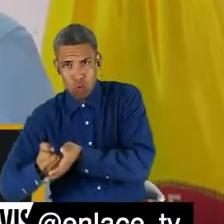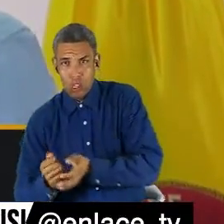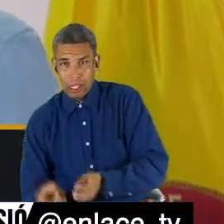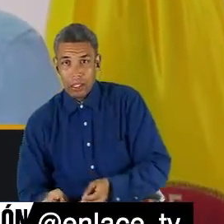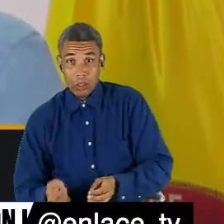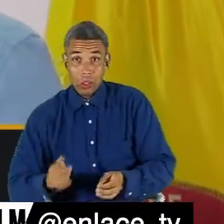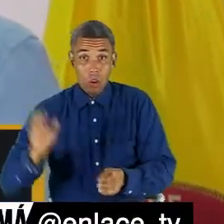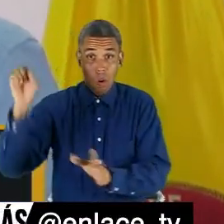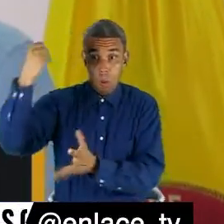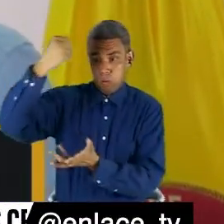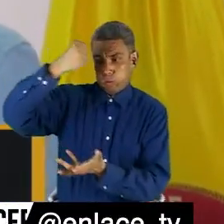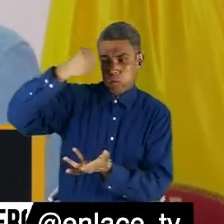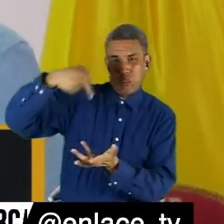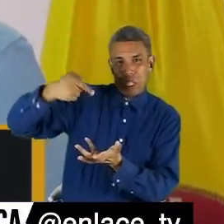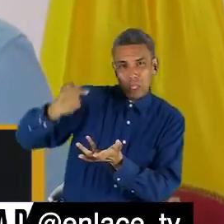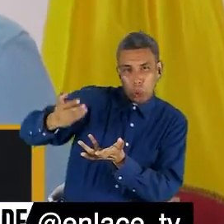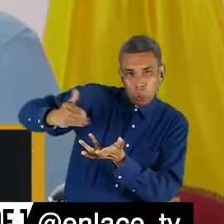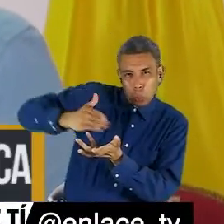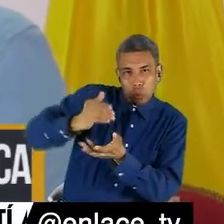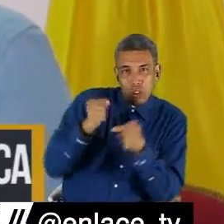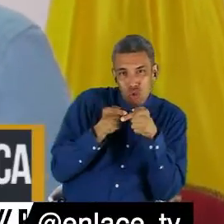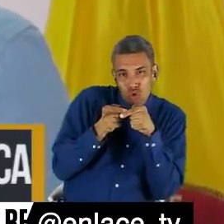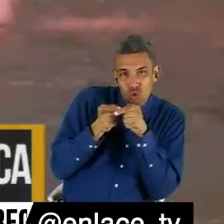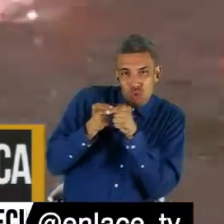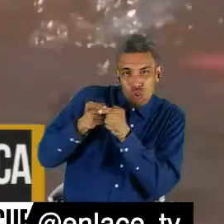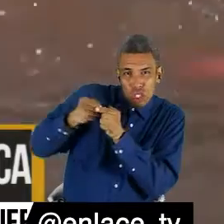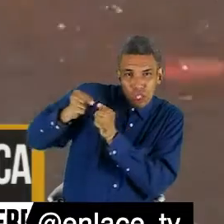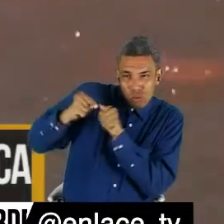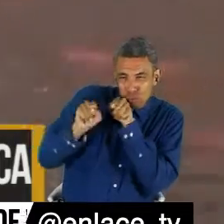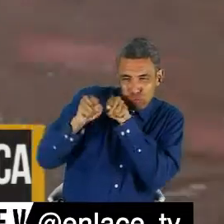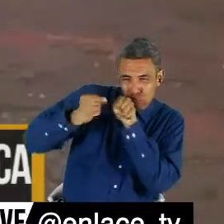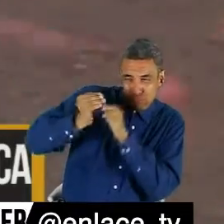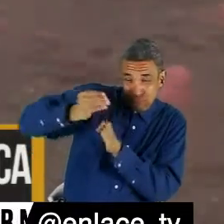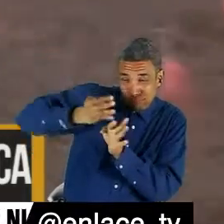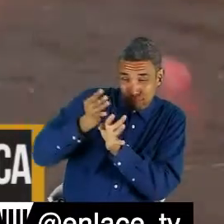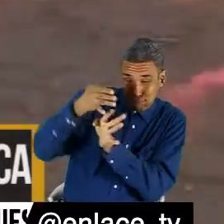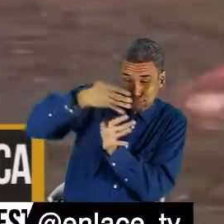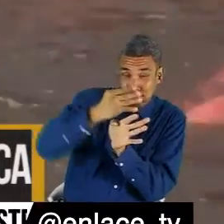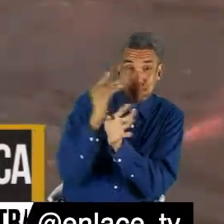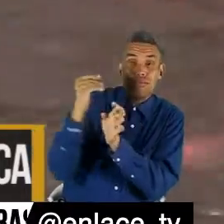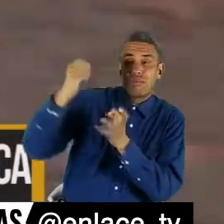en el fortalecimiento de la pesca artesanal, en recuperación